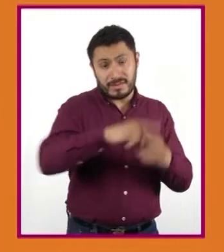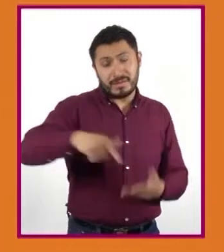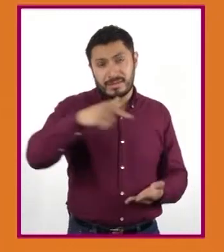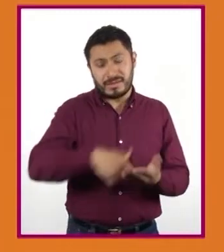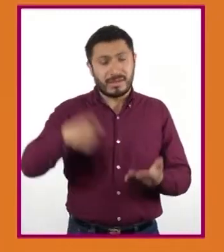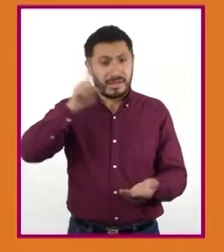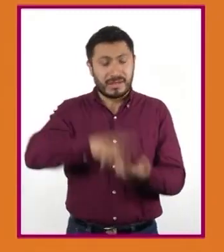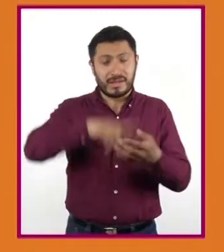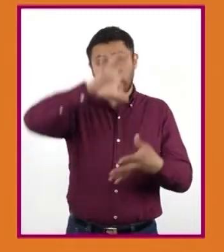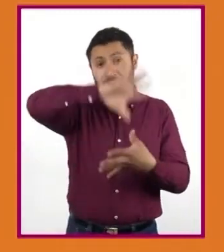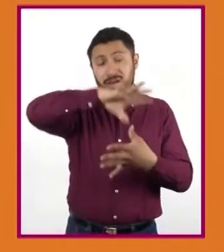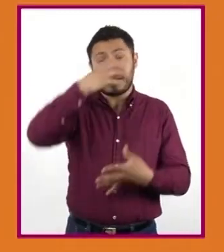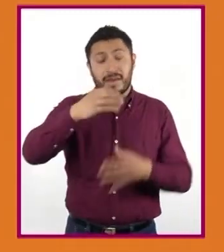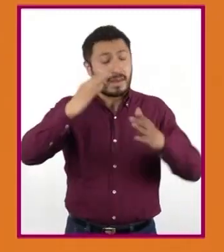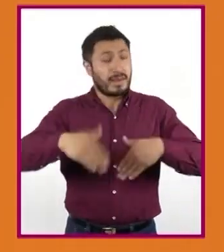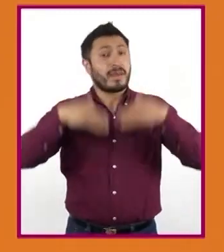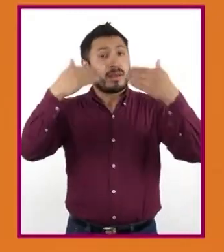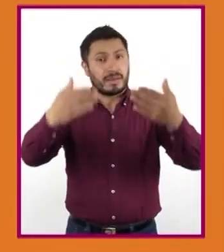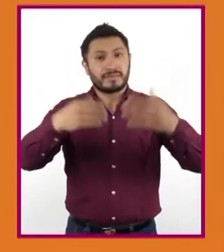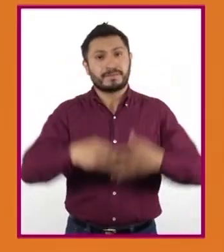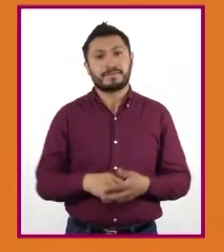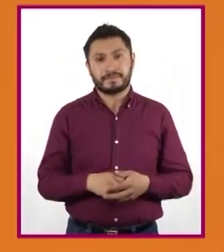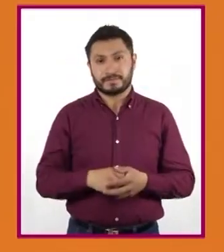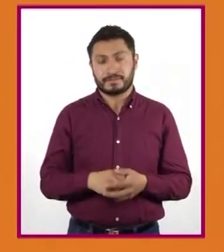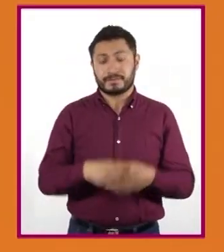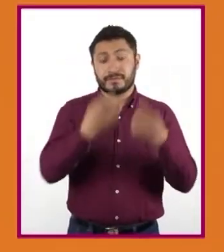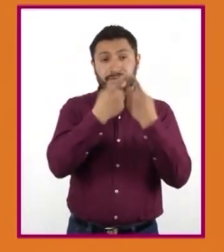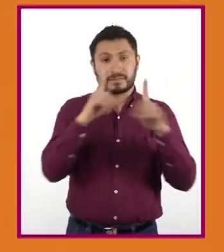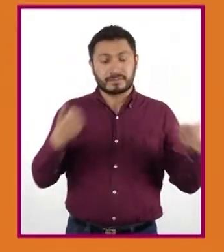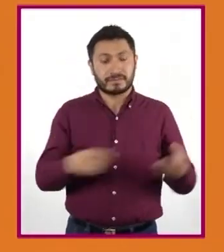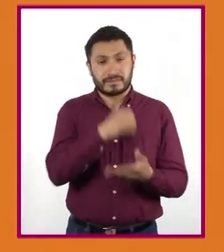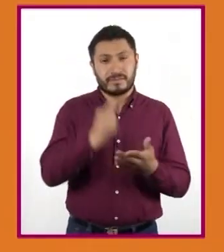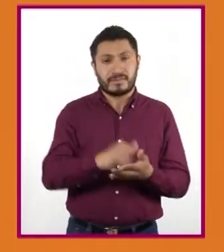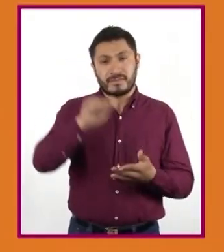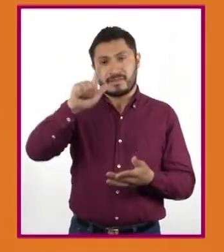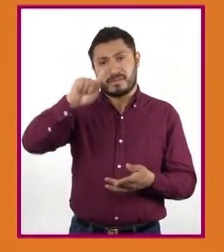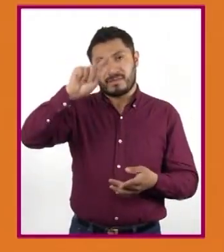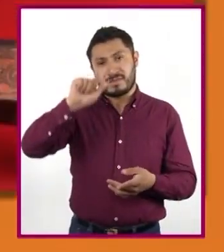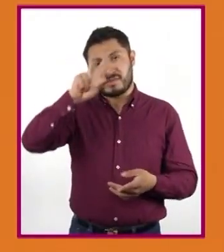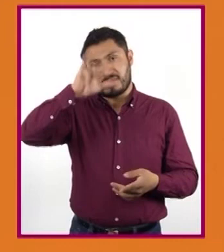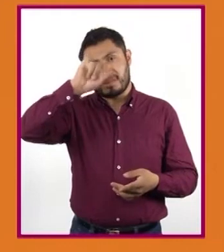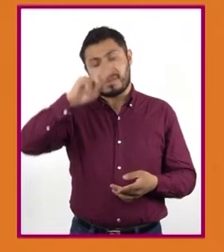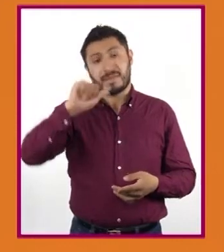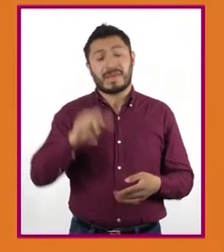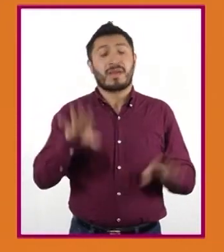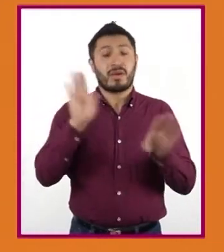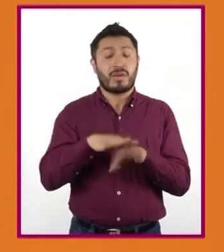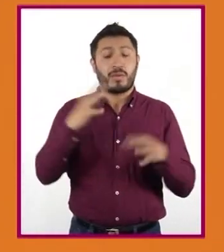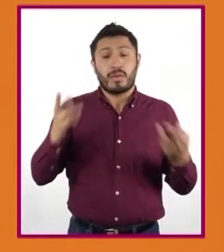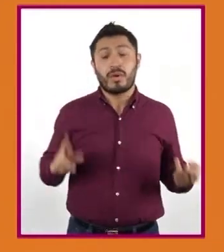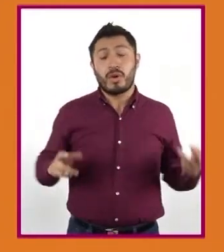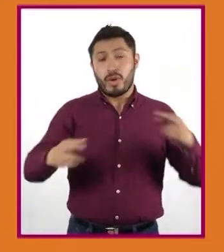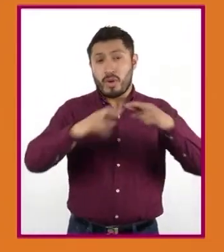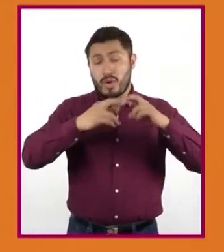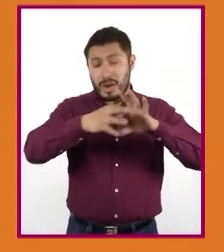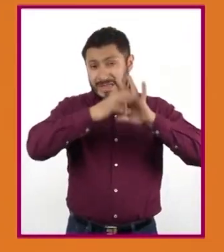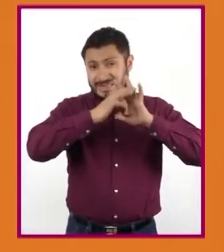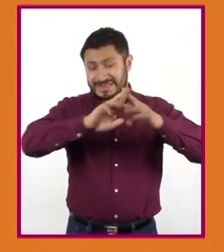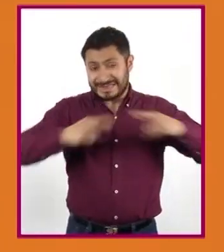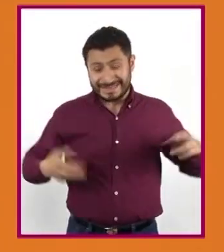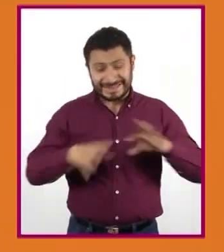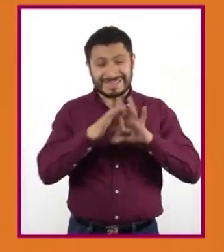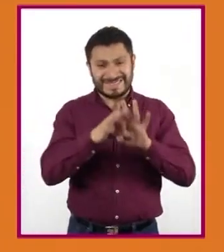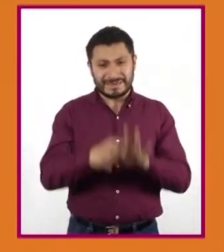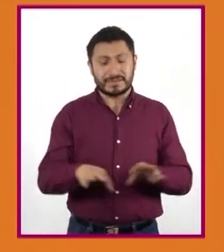de Mesoamérica y fuera de ella. El desarrollo de la ciudad de Altavista estuvo precisamente relacionado con esta